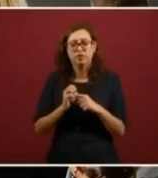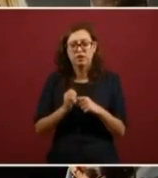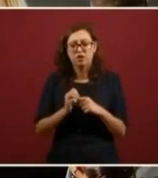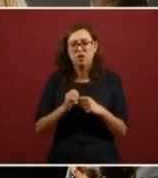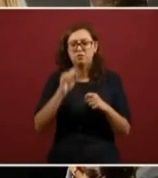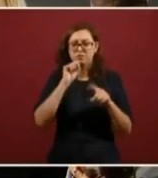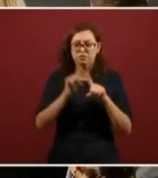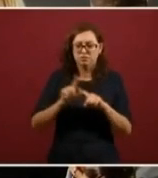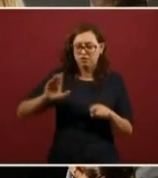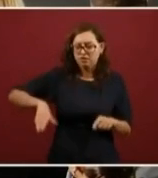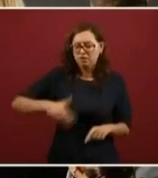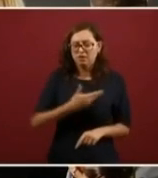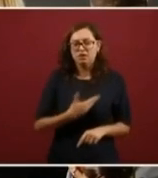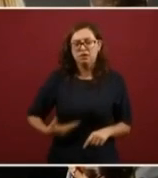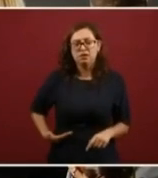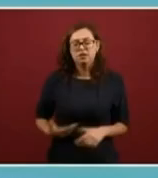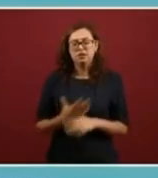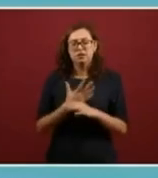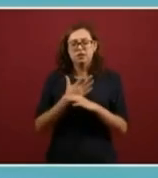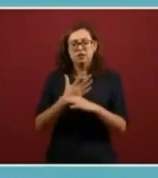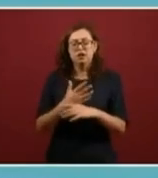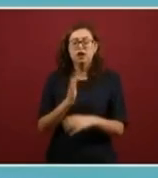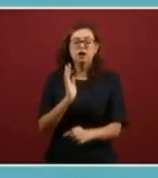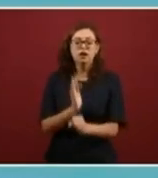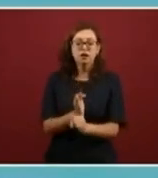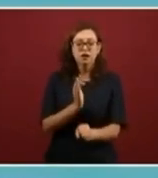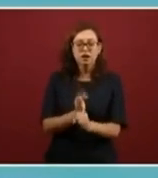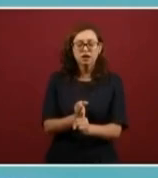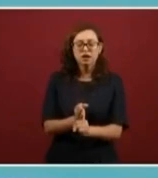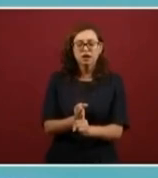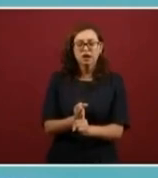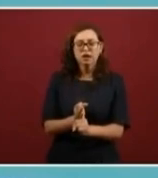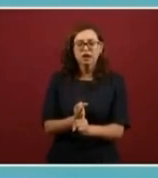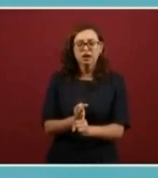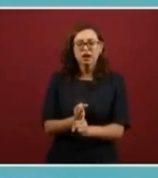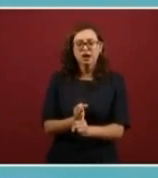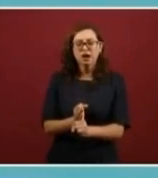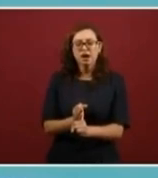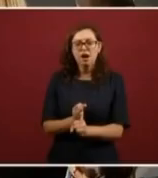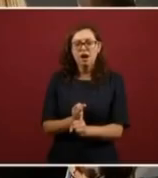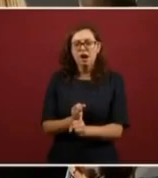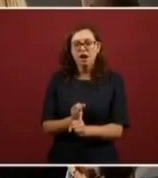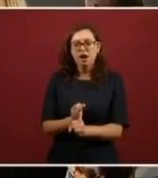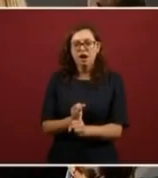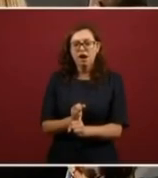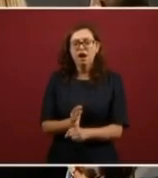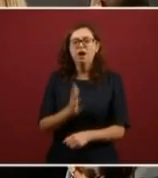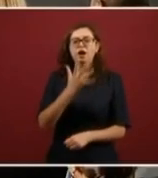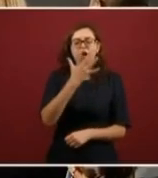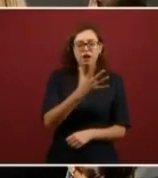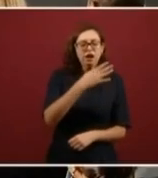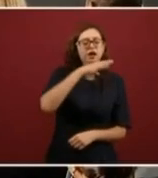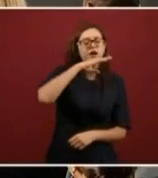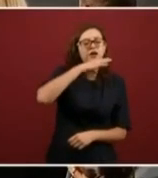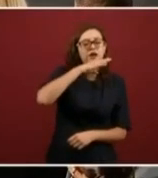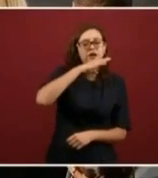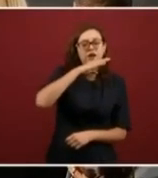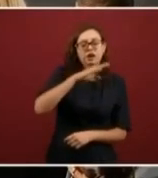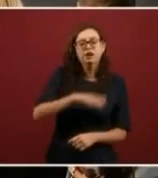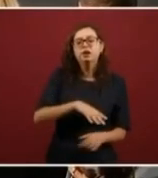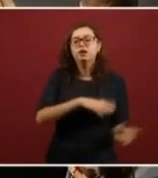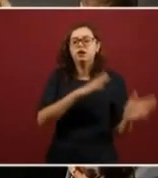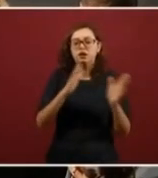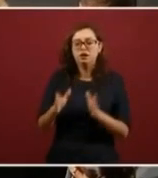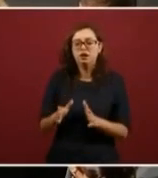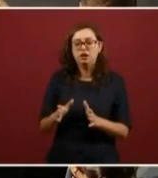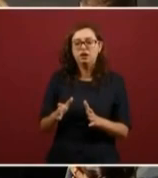señor presidente, en este momento no son 5 son para maíz, son